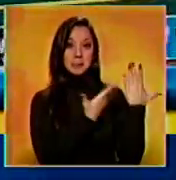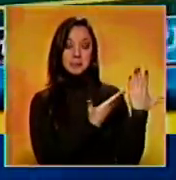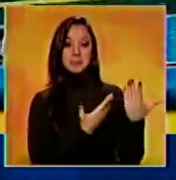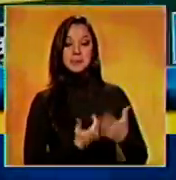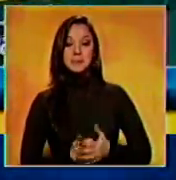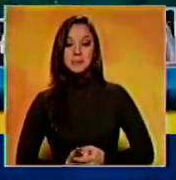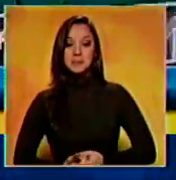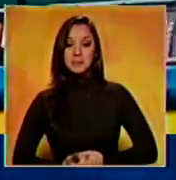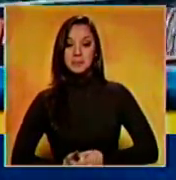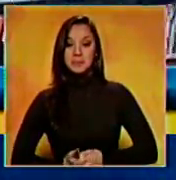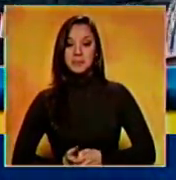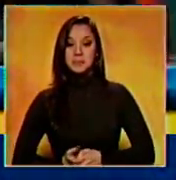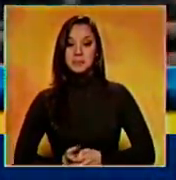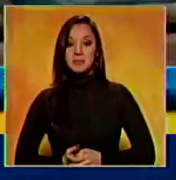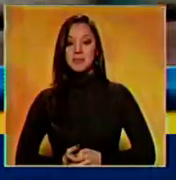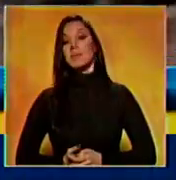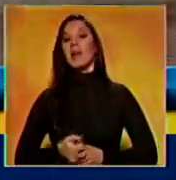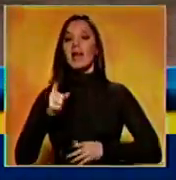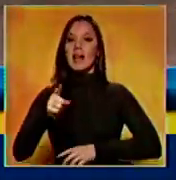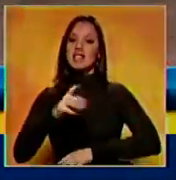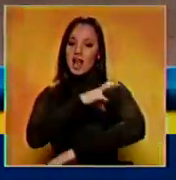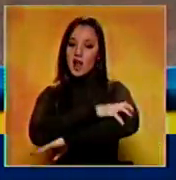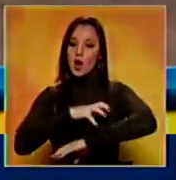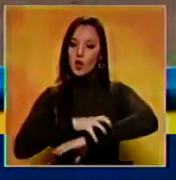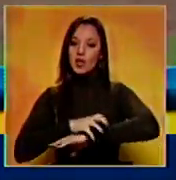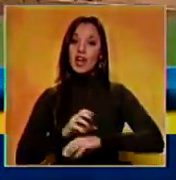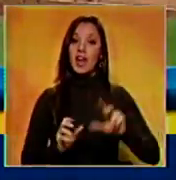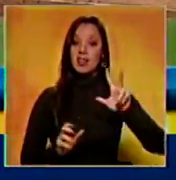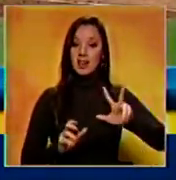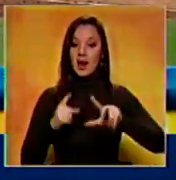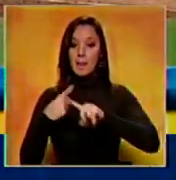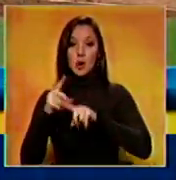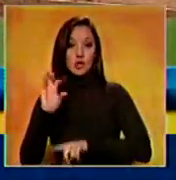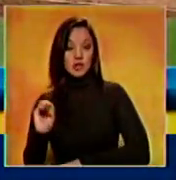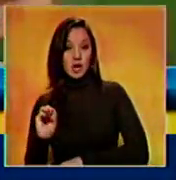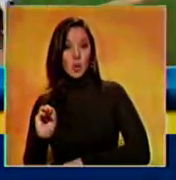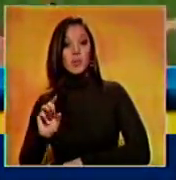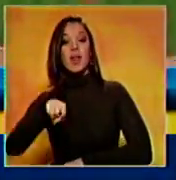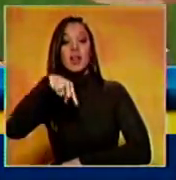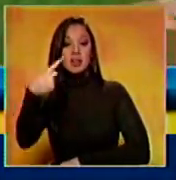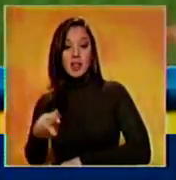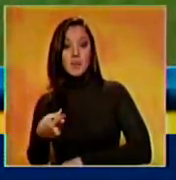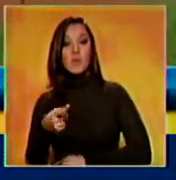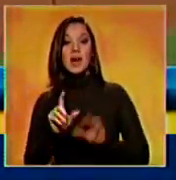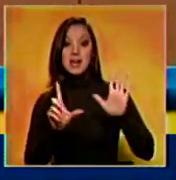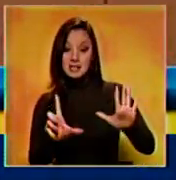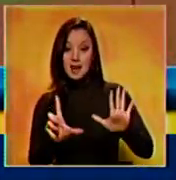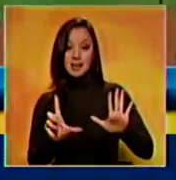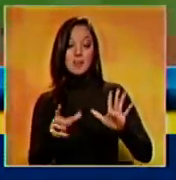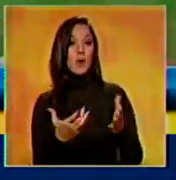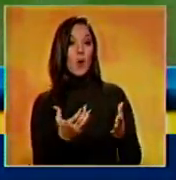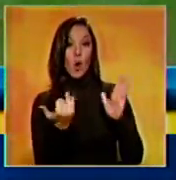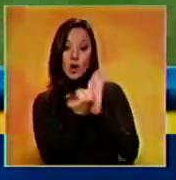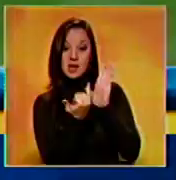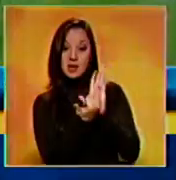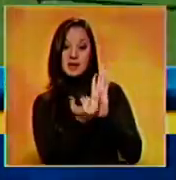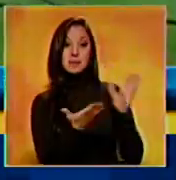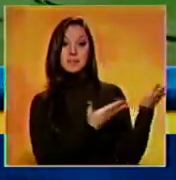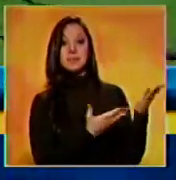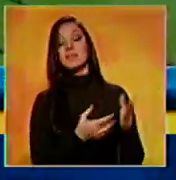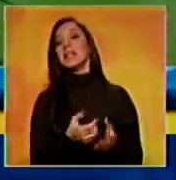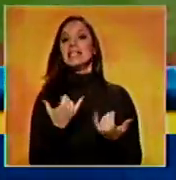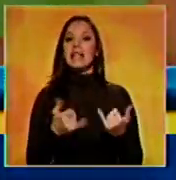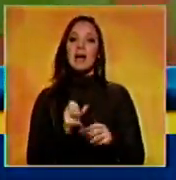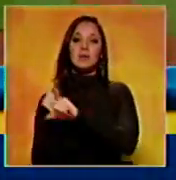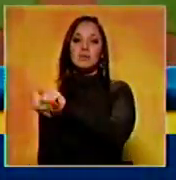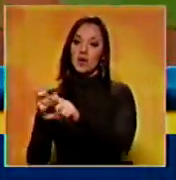izquierdo para aumentar la ventaja de los Tigres a 3-0. Luego en el séptimo ligó sencillo a la izquierda para remolcar la carrera 100 de la temporada y